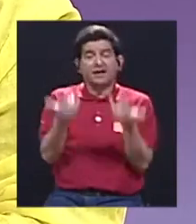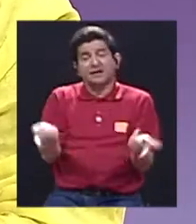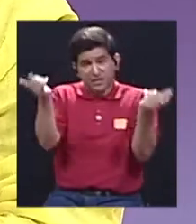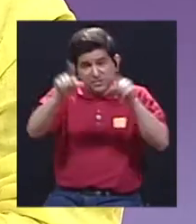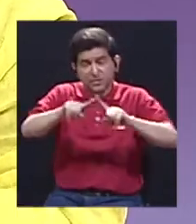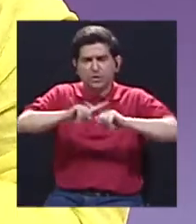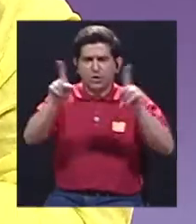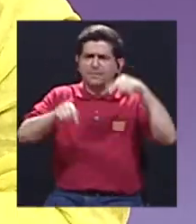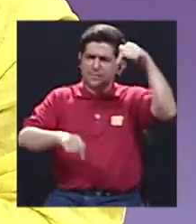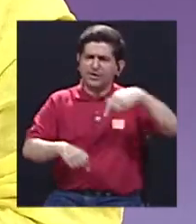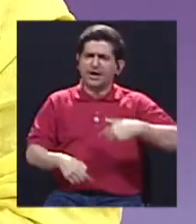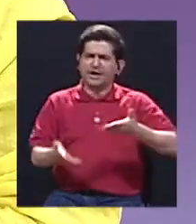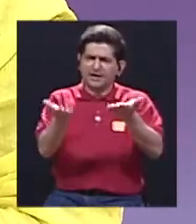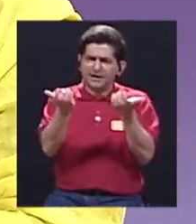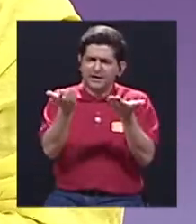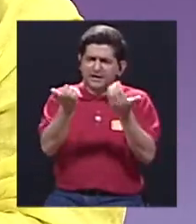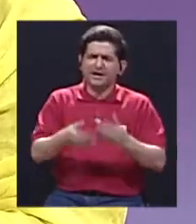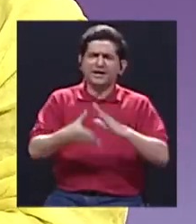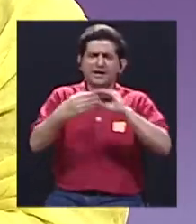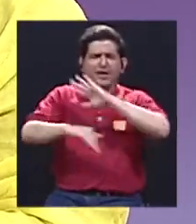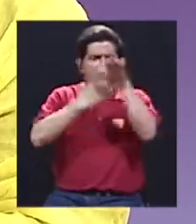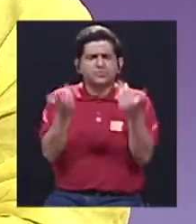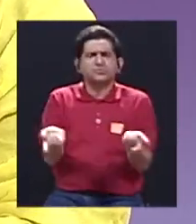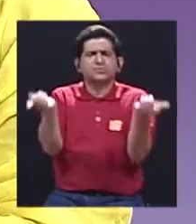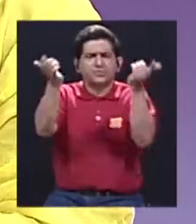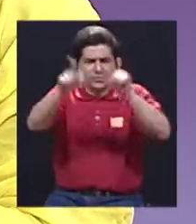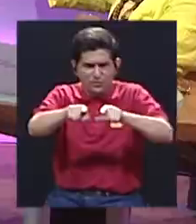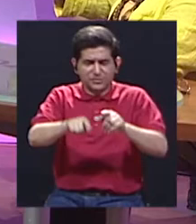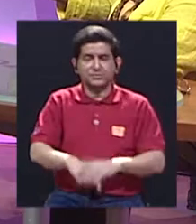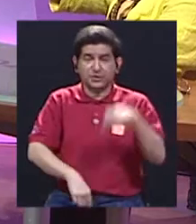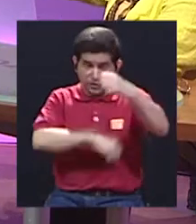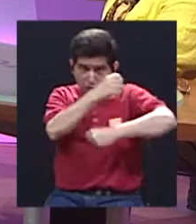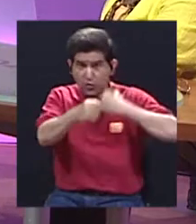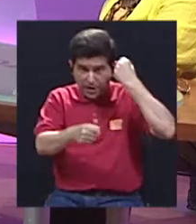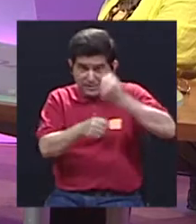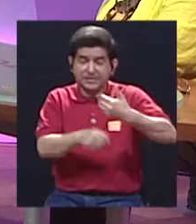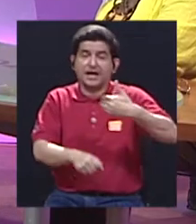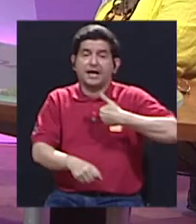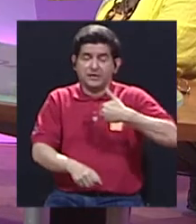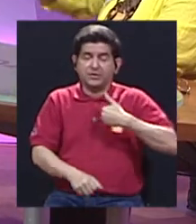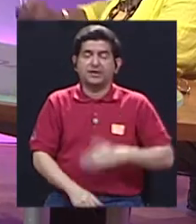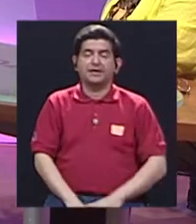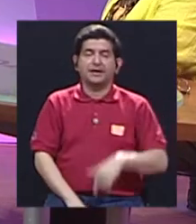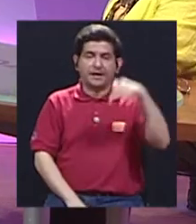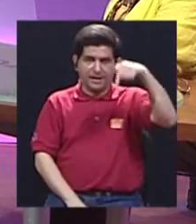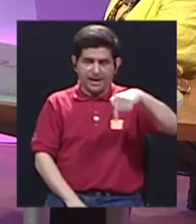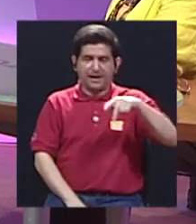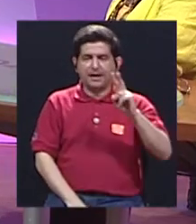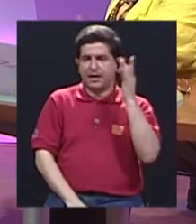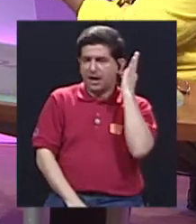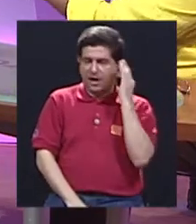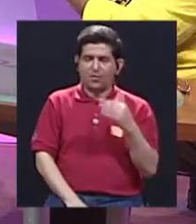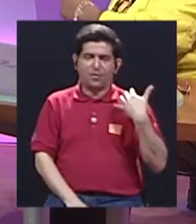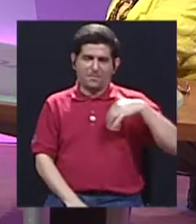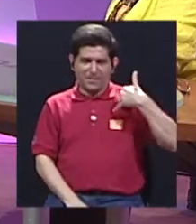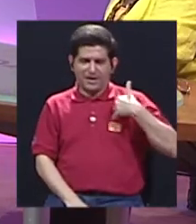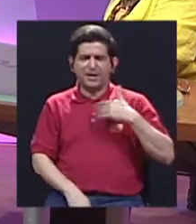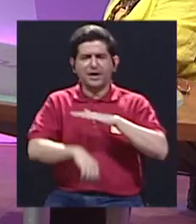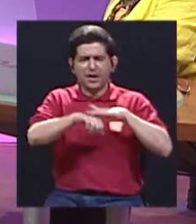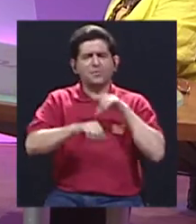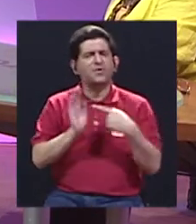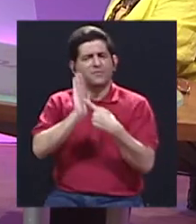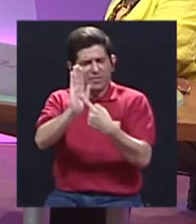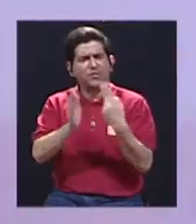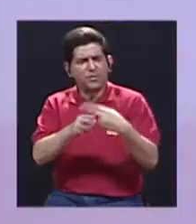pero aquí les queremos contar todo aquello que hicimos este año tuvimos aquí a esta compañera de argentina por favor